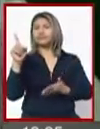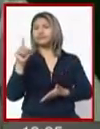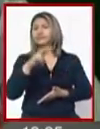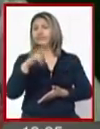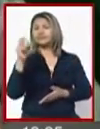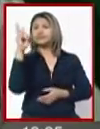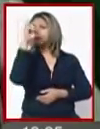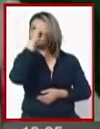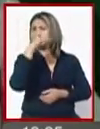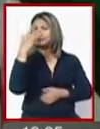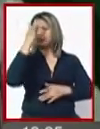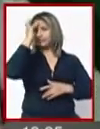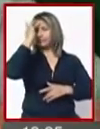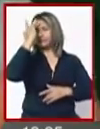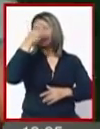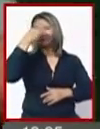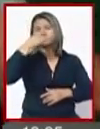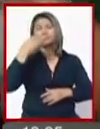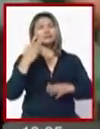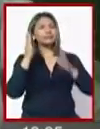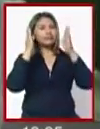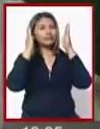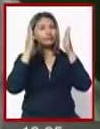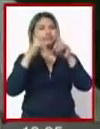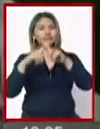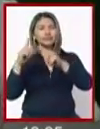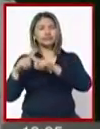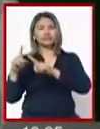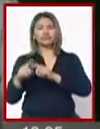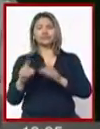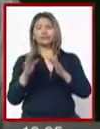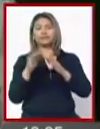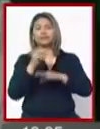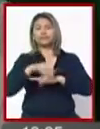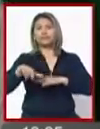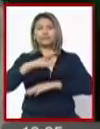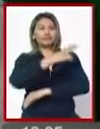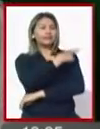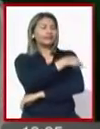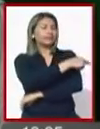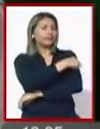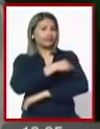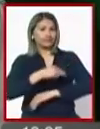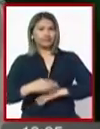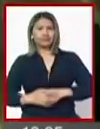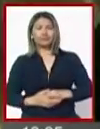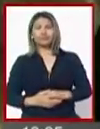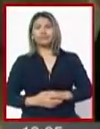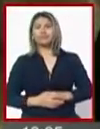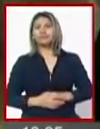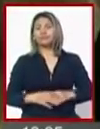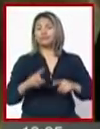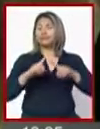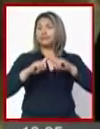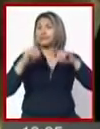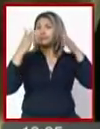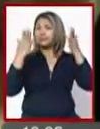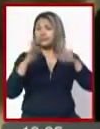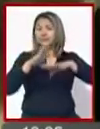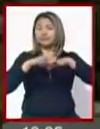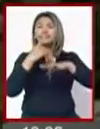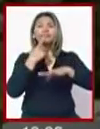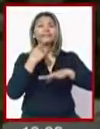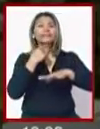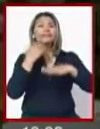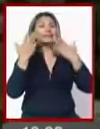1.200 sospechosos que están siendo atendidos en todas las redes, o sea, en todo el sistema público nuestro. Pese a que existe alerta